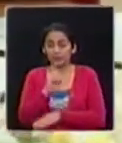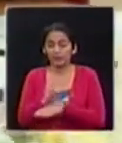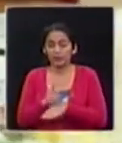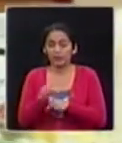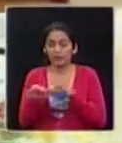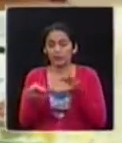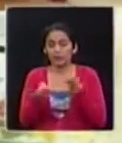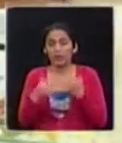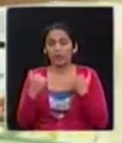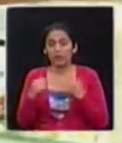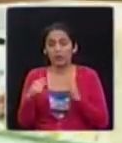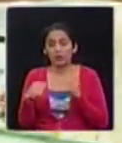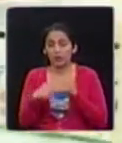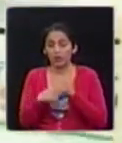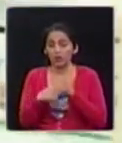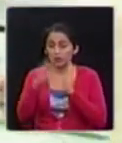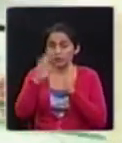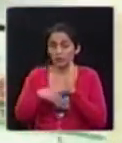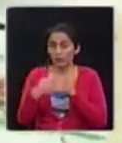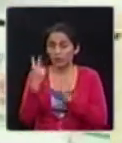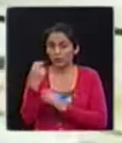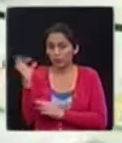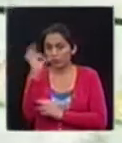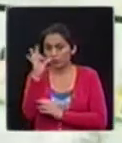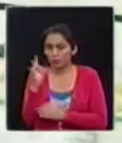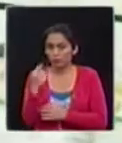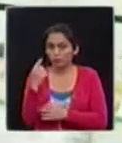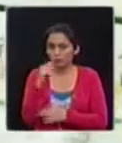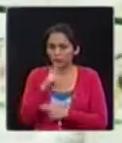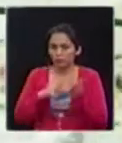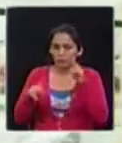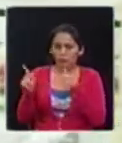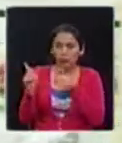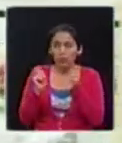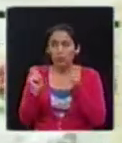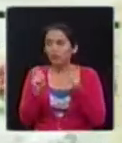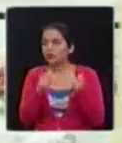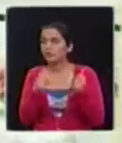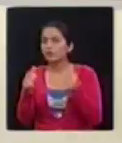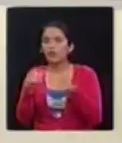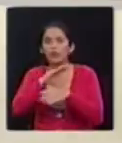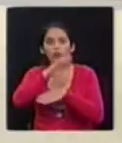control del IVA se realiza a nivel nacional. Marta Navarrete, Telerama Noticias.